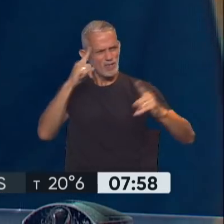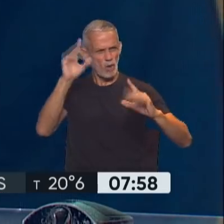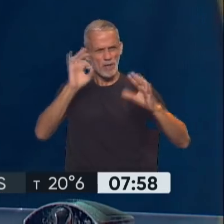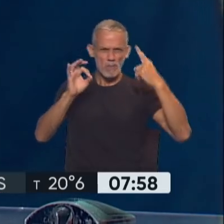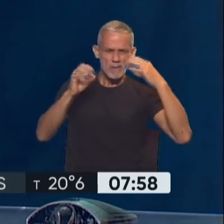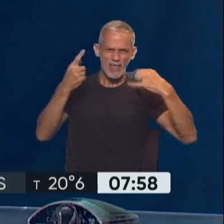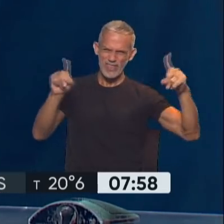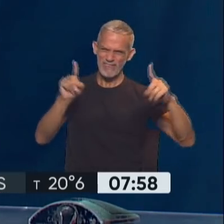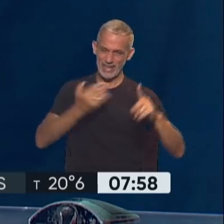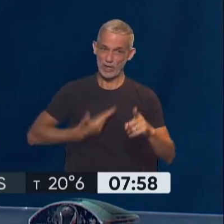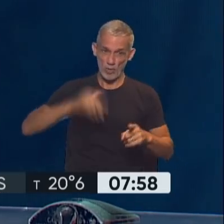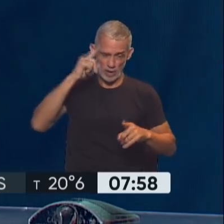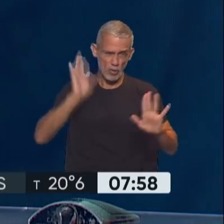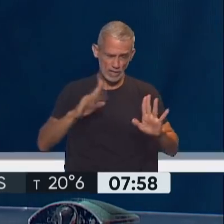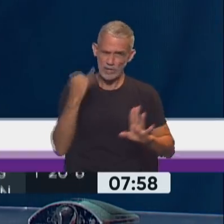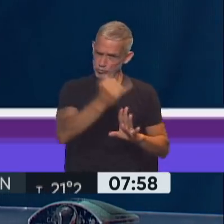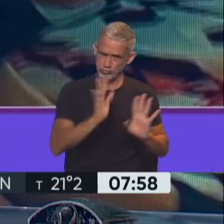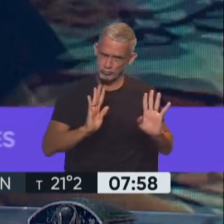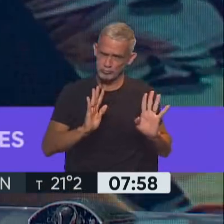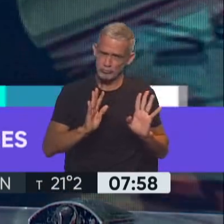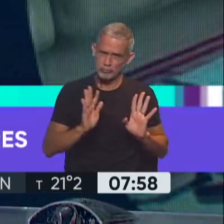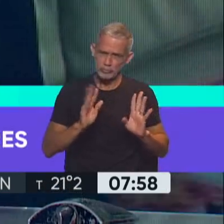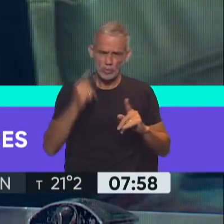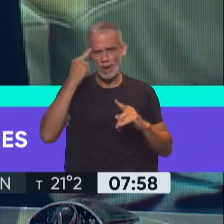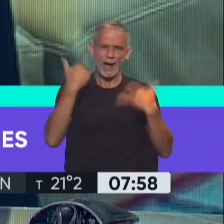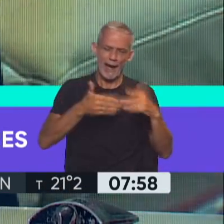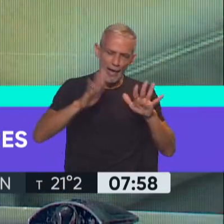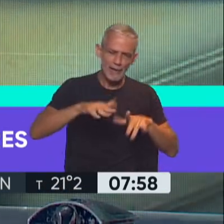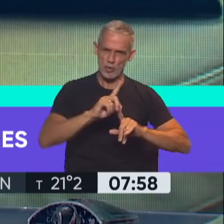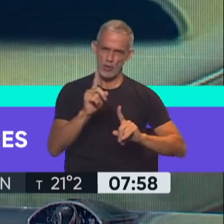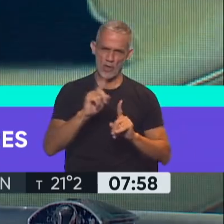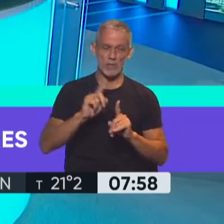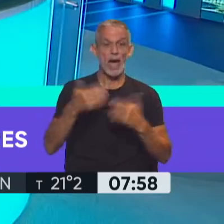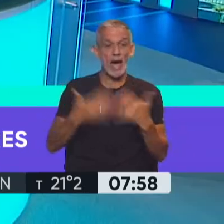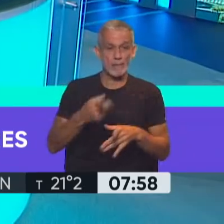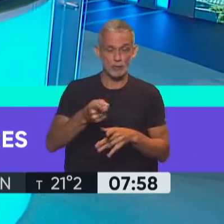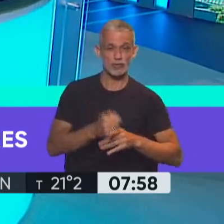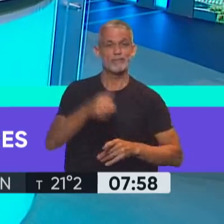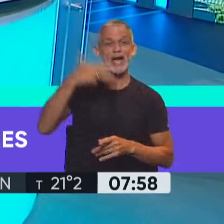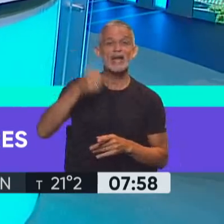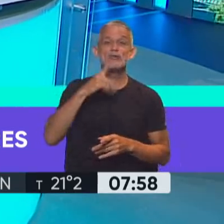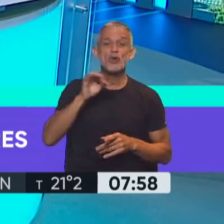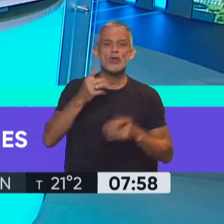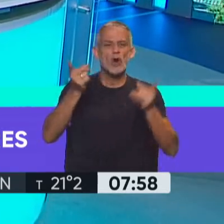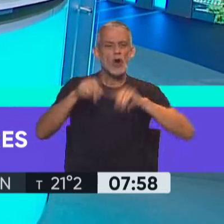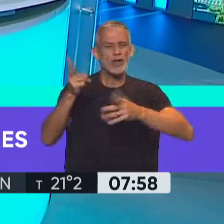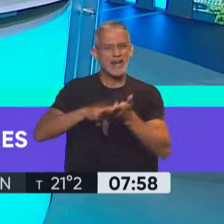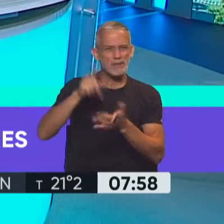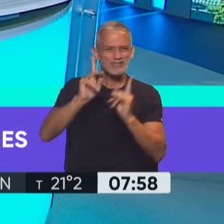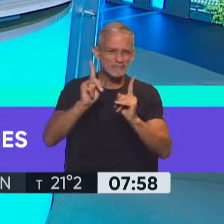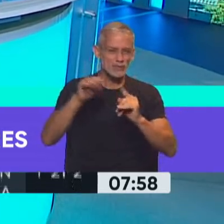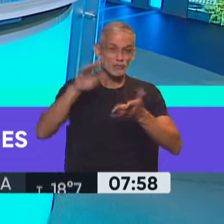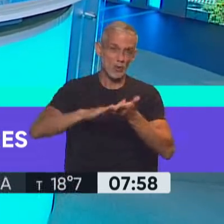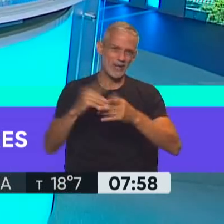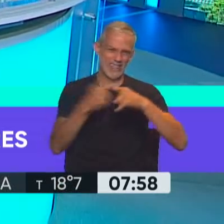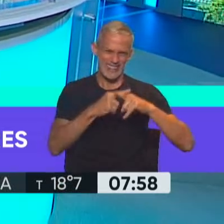nacional marcado oportunamente en este sentido también apoyando la negociación con el juez antonio lo volvemos a traer a la mesa de debate en función de